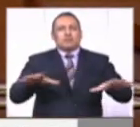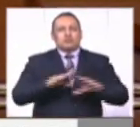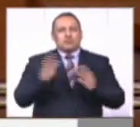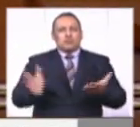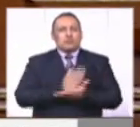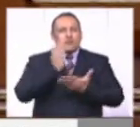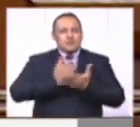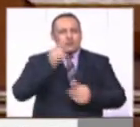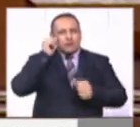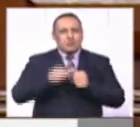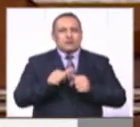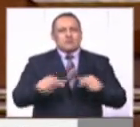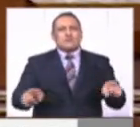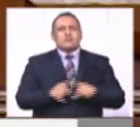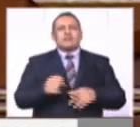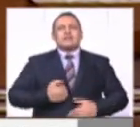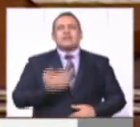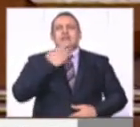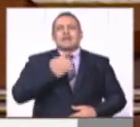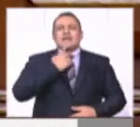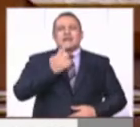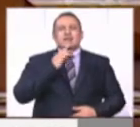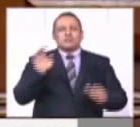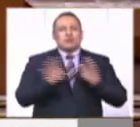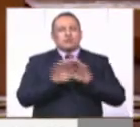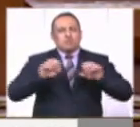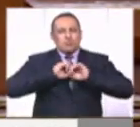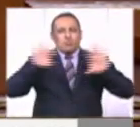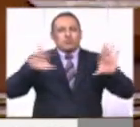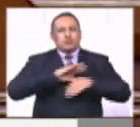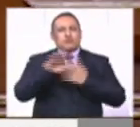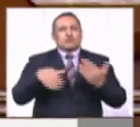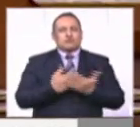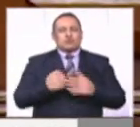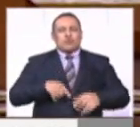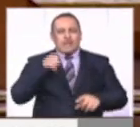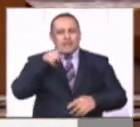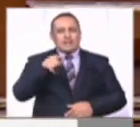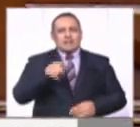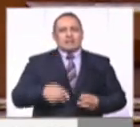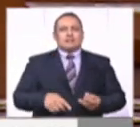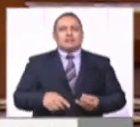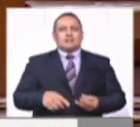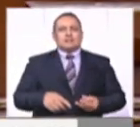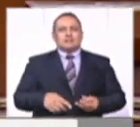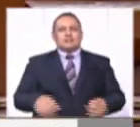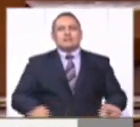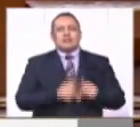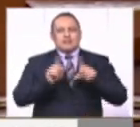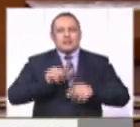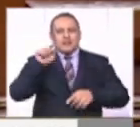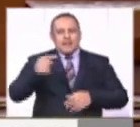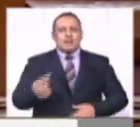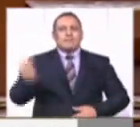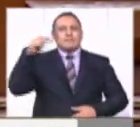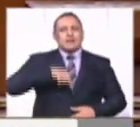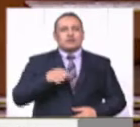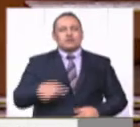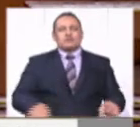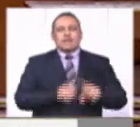ya no nos acordamos Quién fue el promotor de todo esto él él vino acá